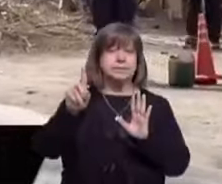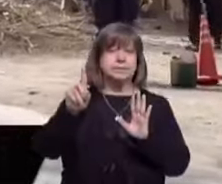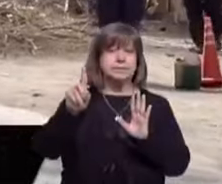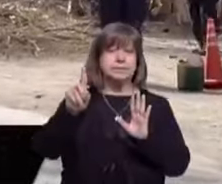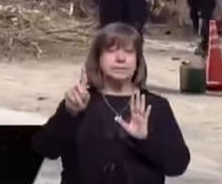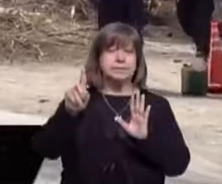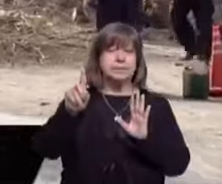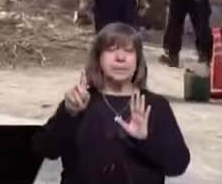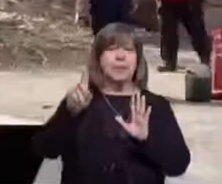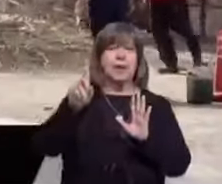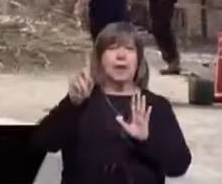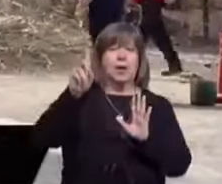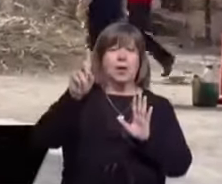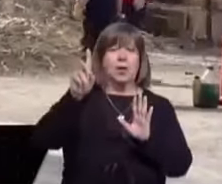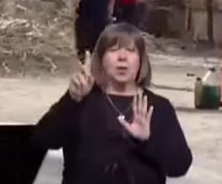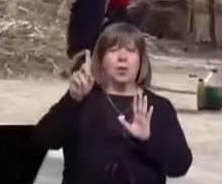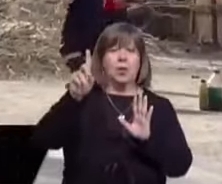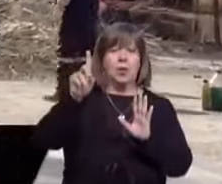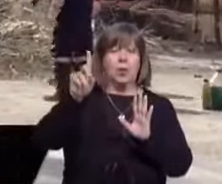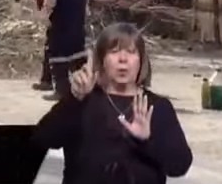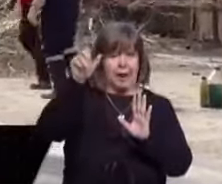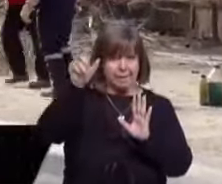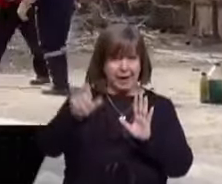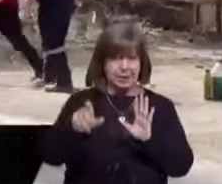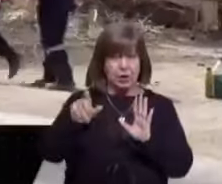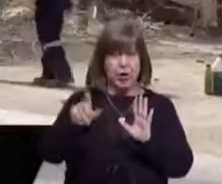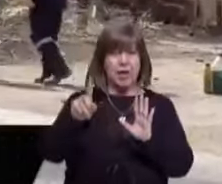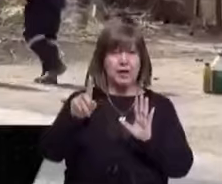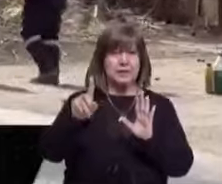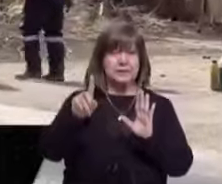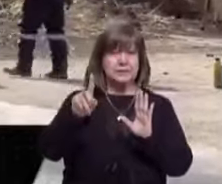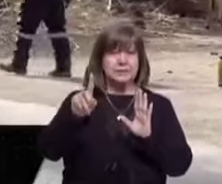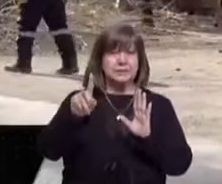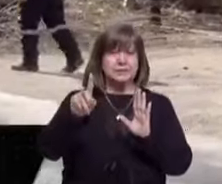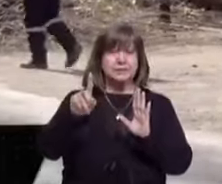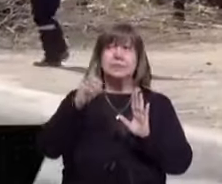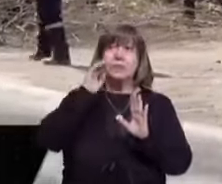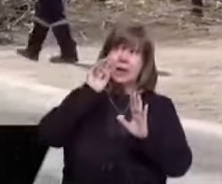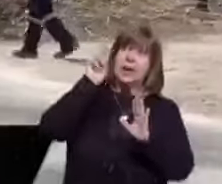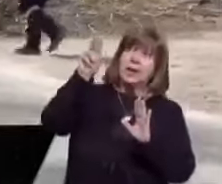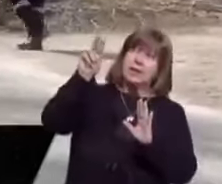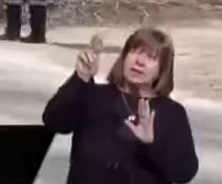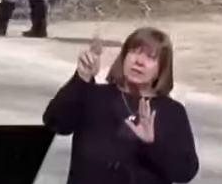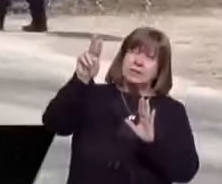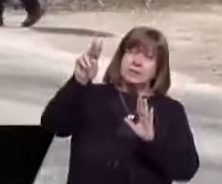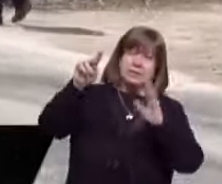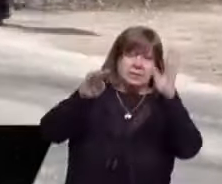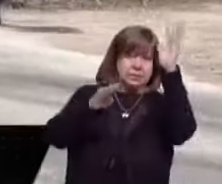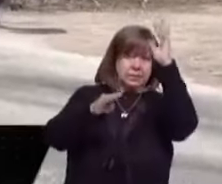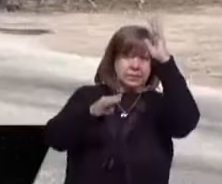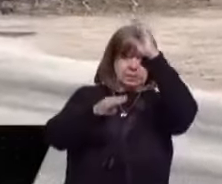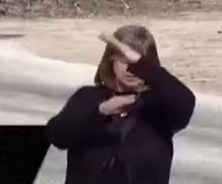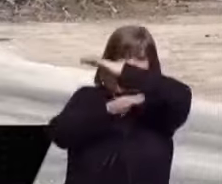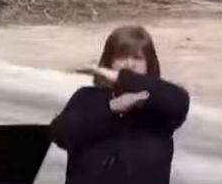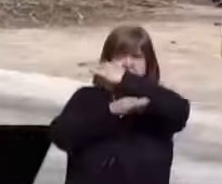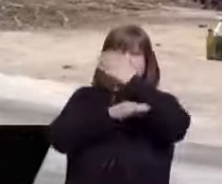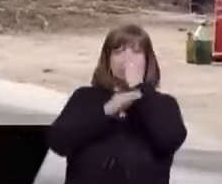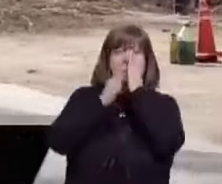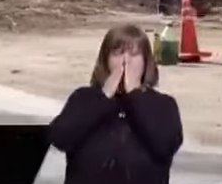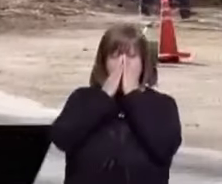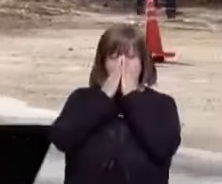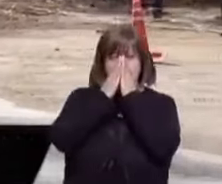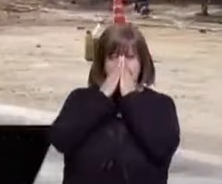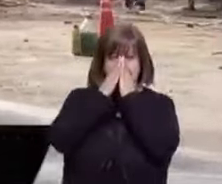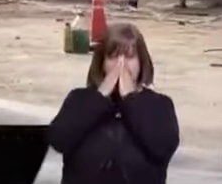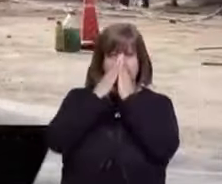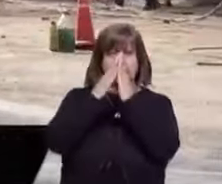Seguimos en vivo. Le estamos contando. Allí está la gente de Pamar también trabajando con todo el cablerío. Se